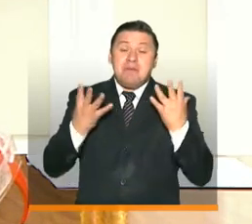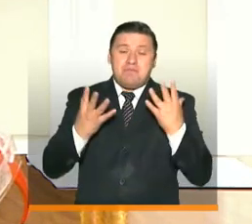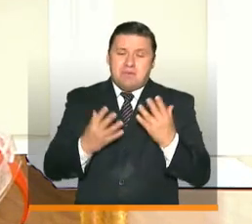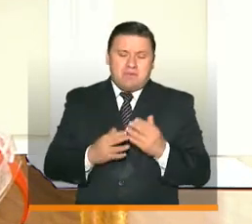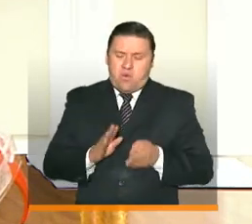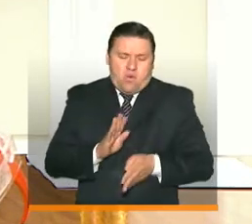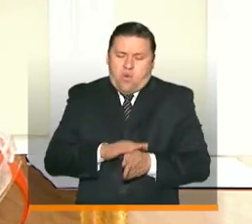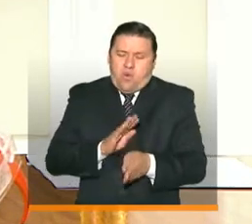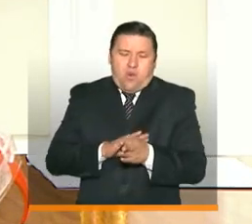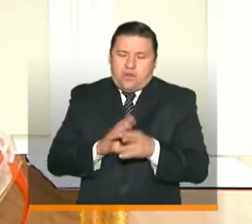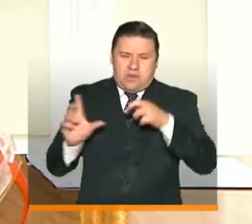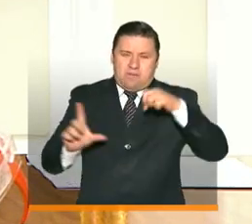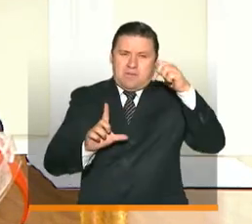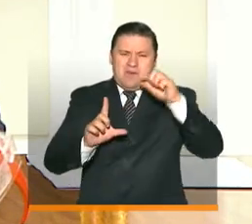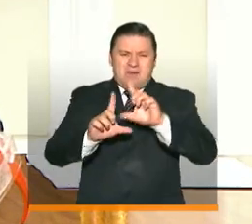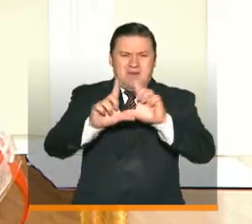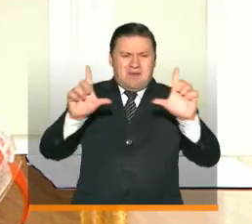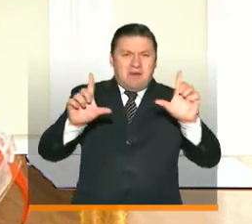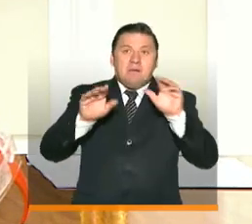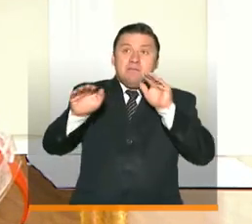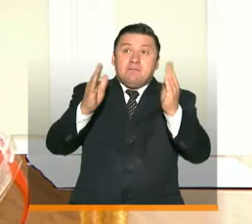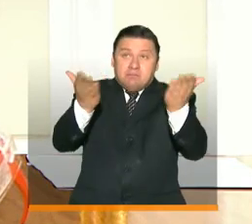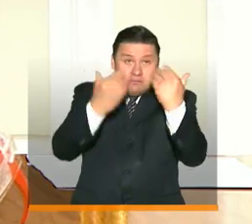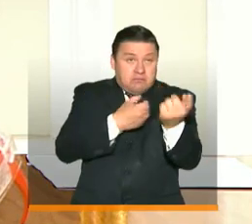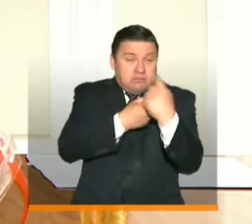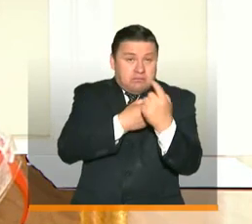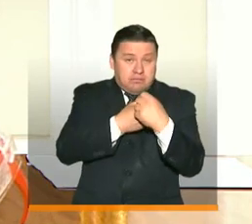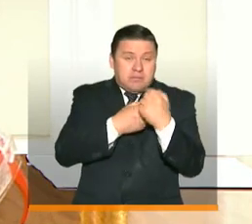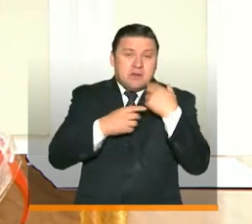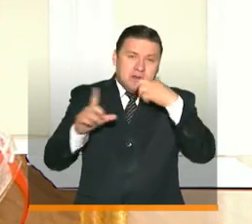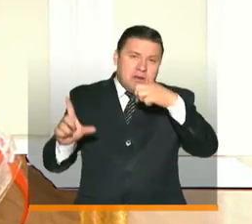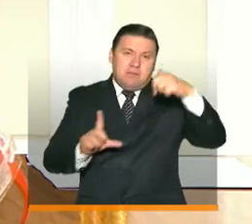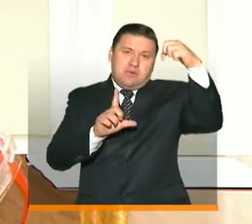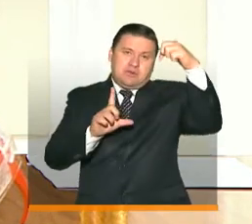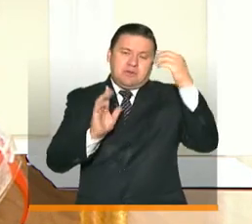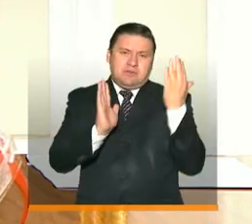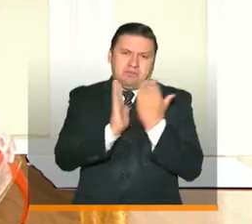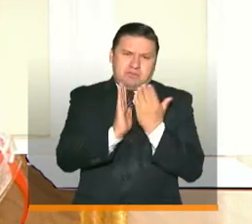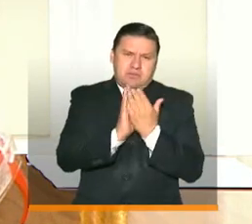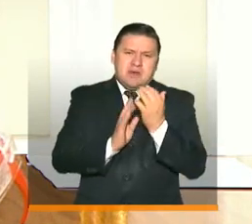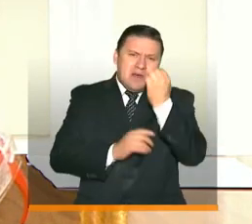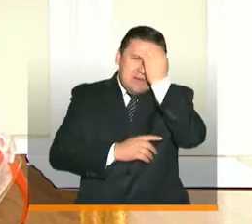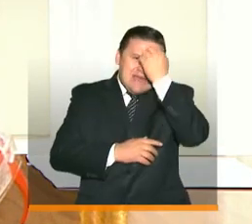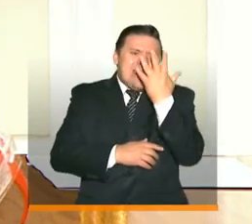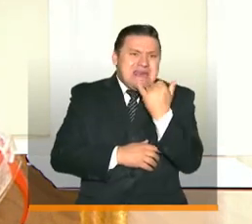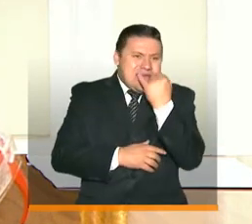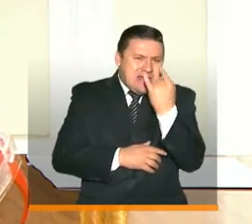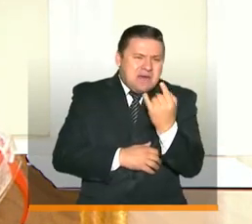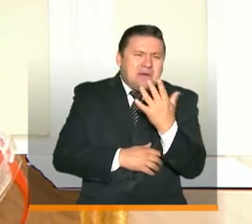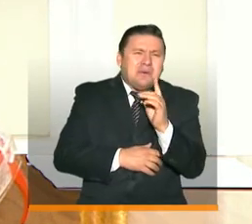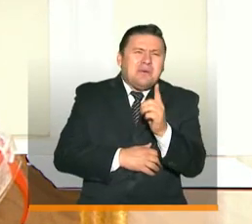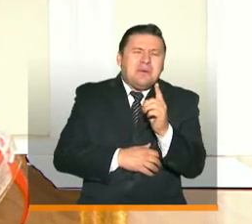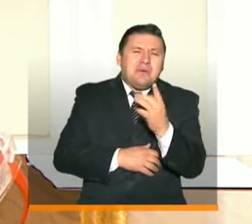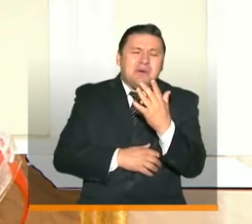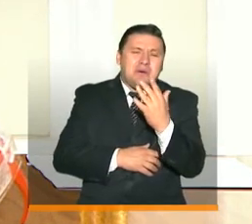nunca este programa de convocatoria para formación de posgrado para muchos maestros de Colombia. Son cerca